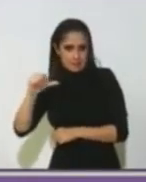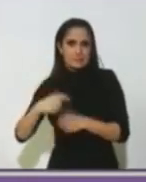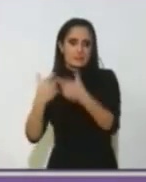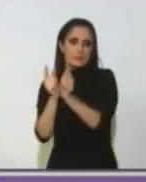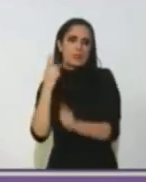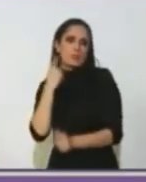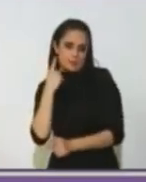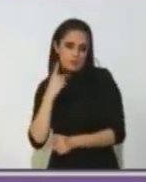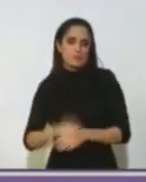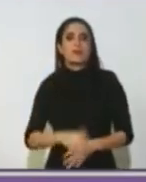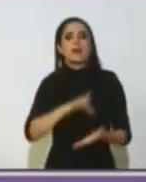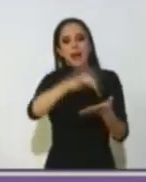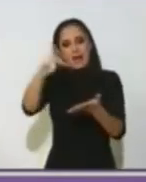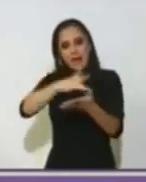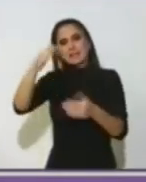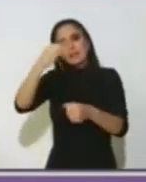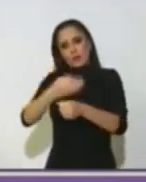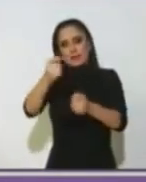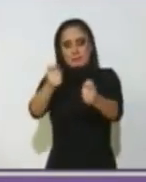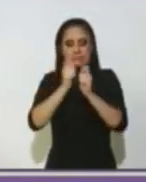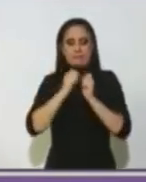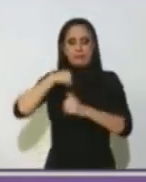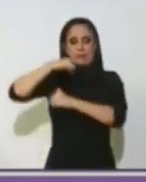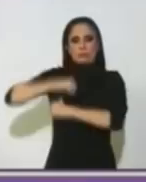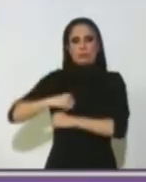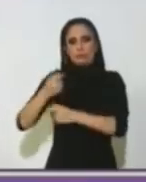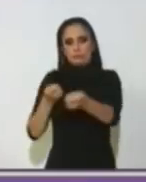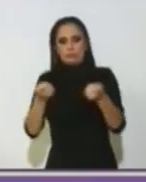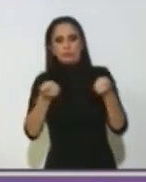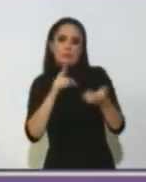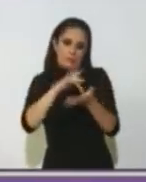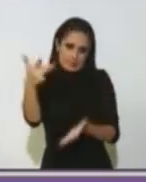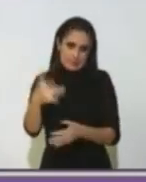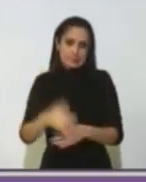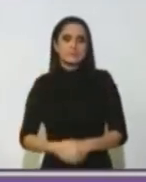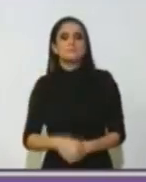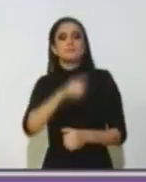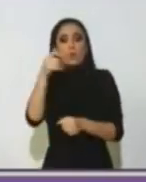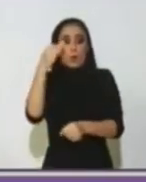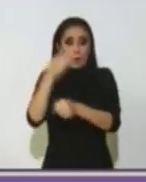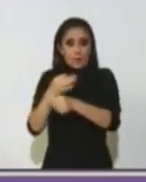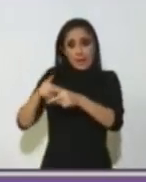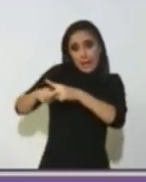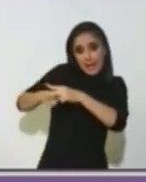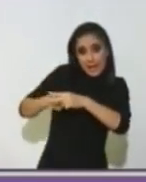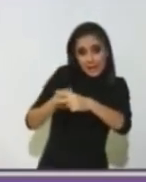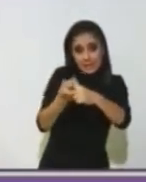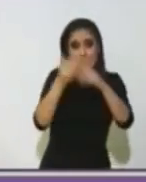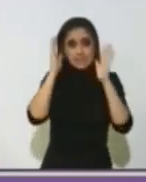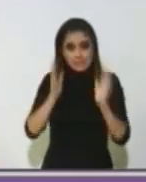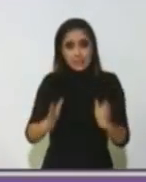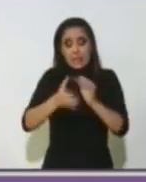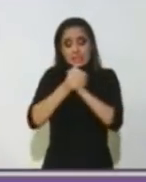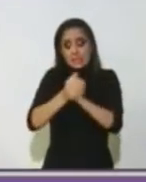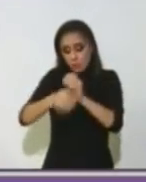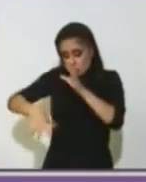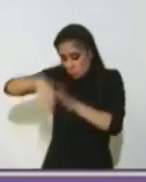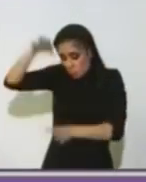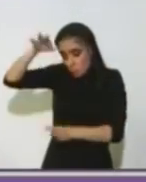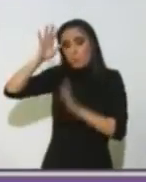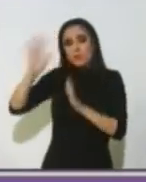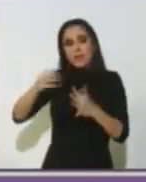por permitirme conducir el debate bueno minuto de presentación inicial y está sorteado y lo vamos